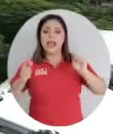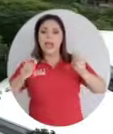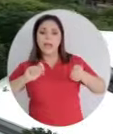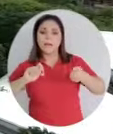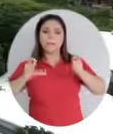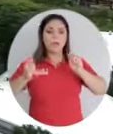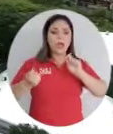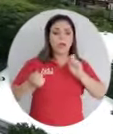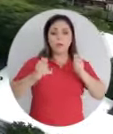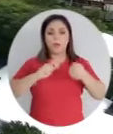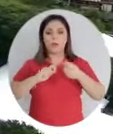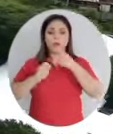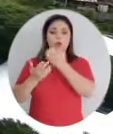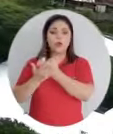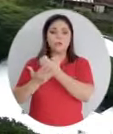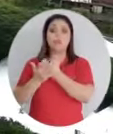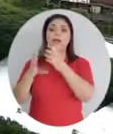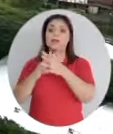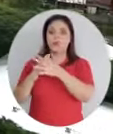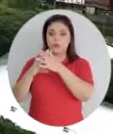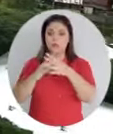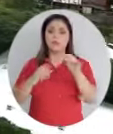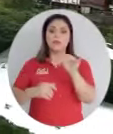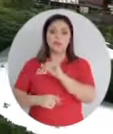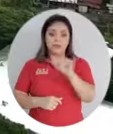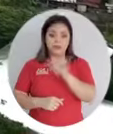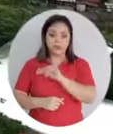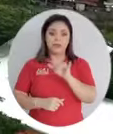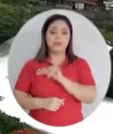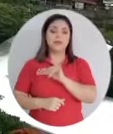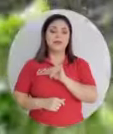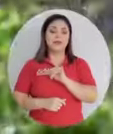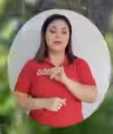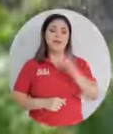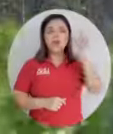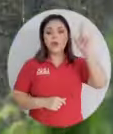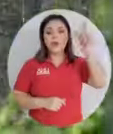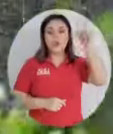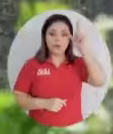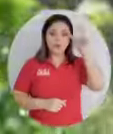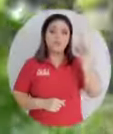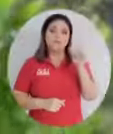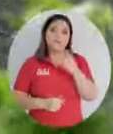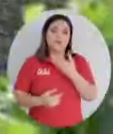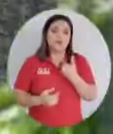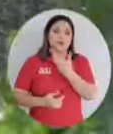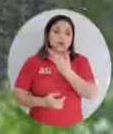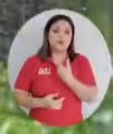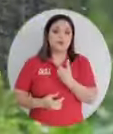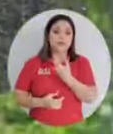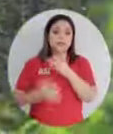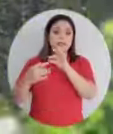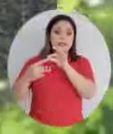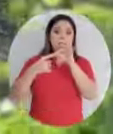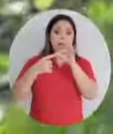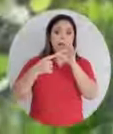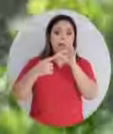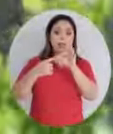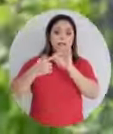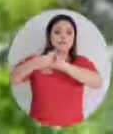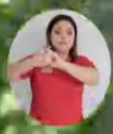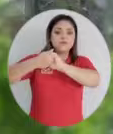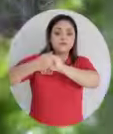economía estadounidense, ¿verdad?, que en algunos momentos despega, pero en algunos momentos vuelve a quedar, pues por supuesto, como nuestro principal socio nos afecta